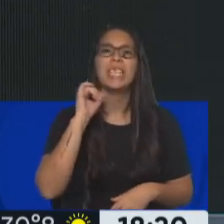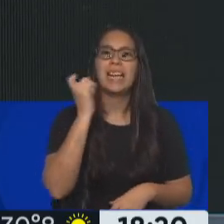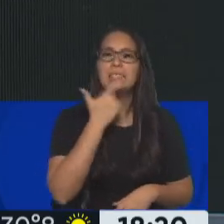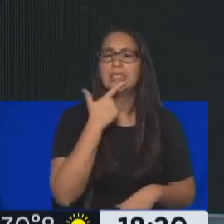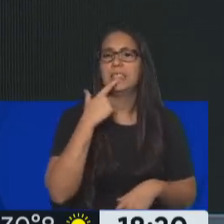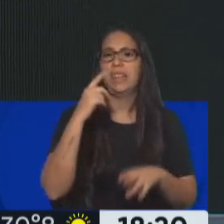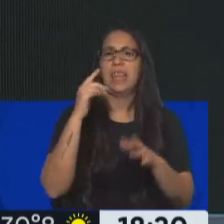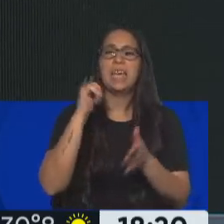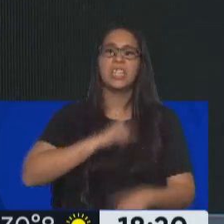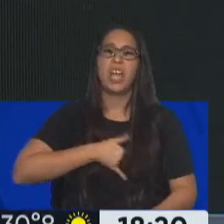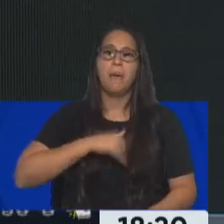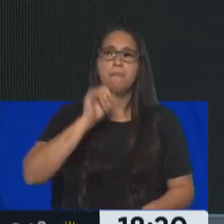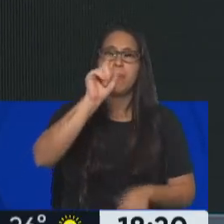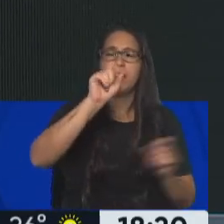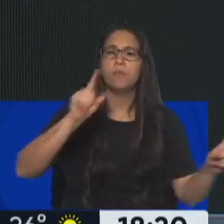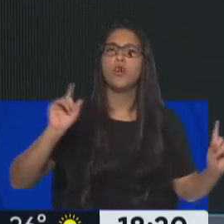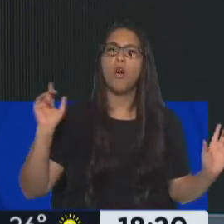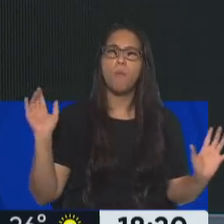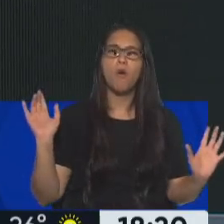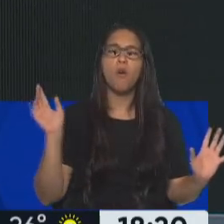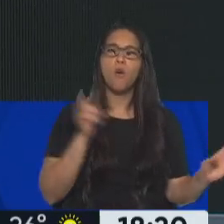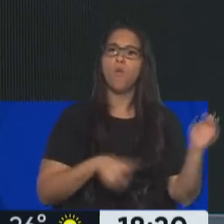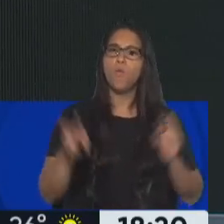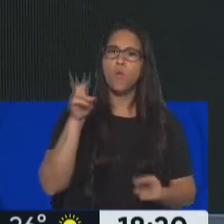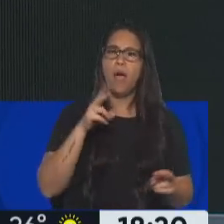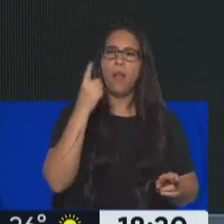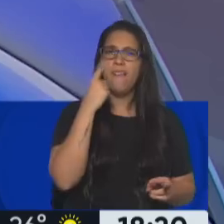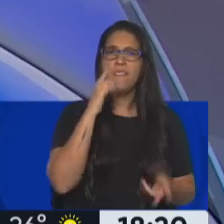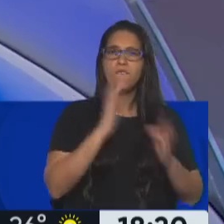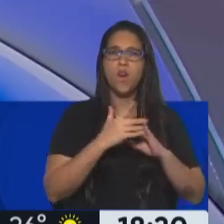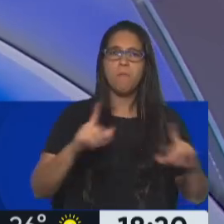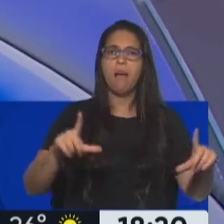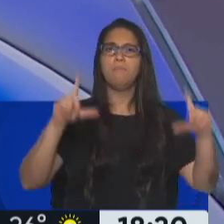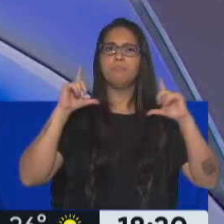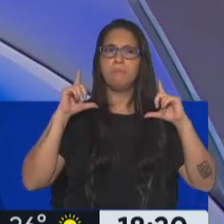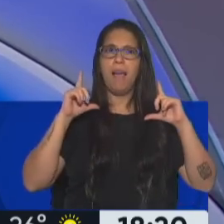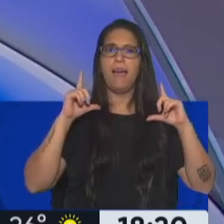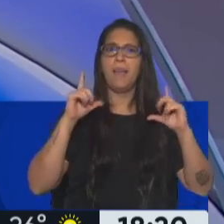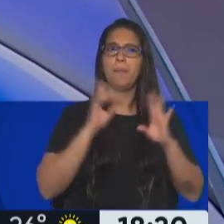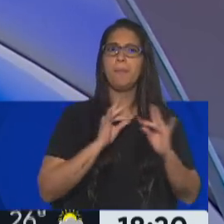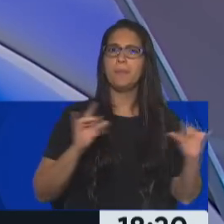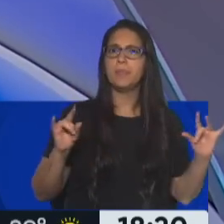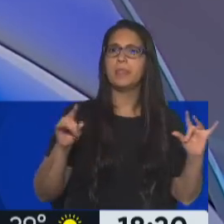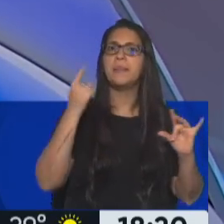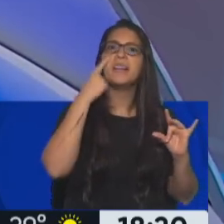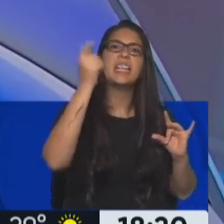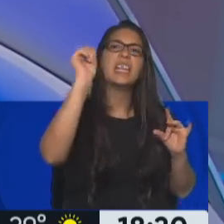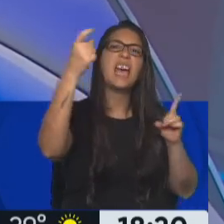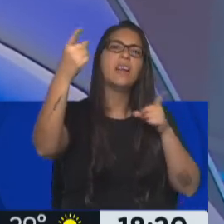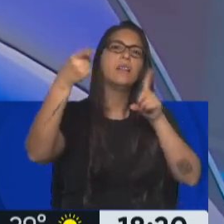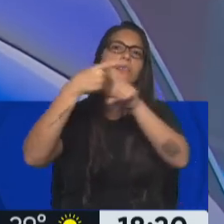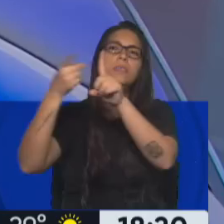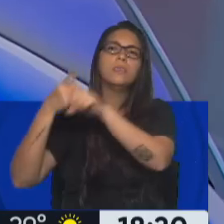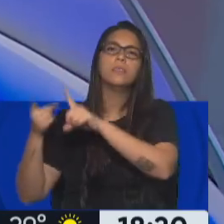mostrando también a qué actores busca como posibles aliados en un futuro, por lo menos no mostrarse como enemigo